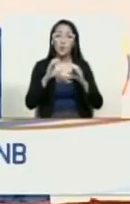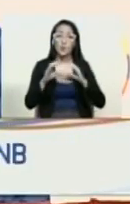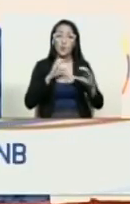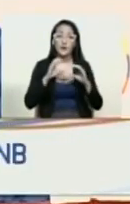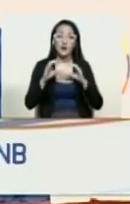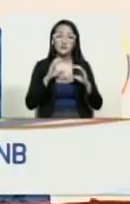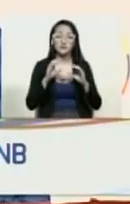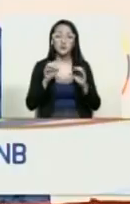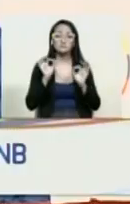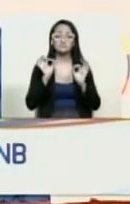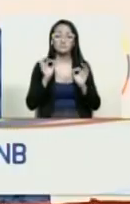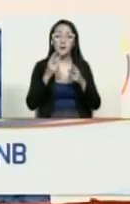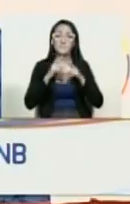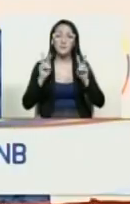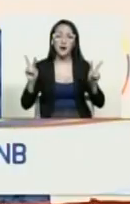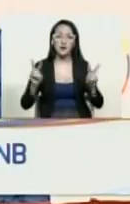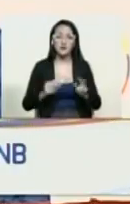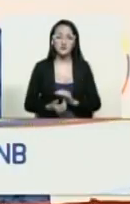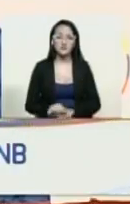comunicación para la paz,